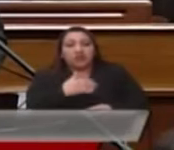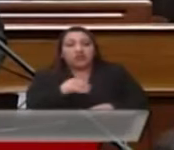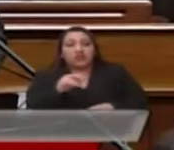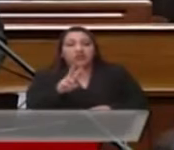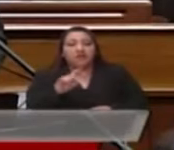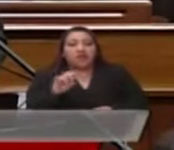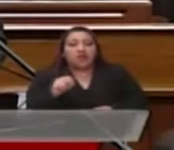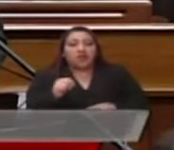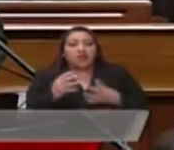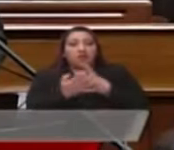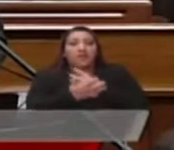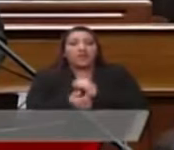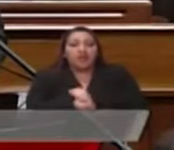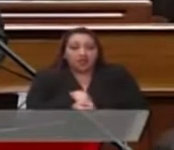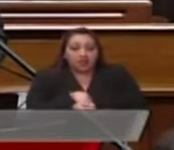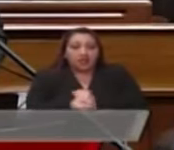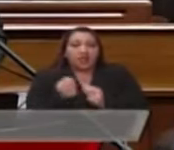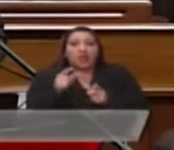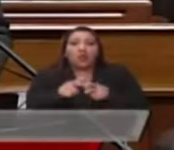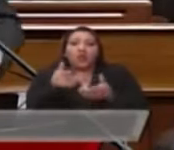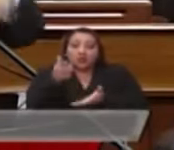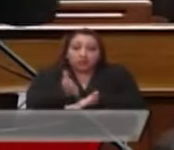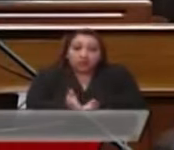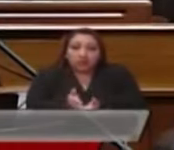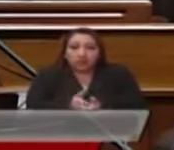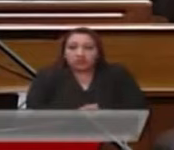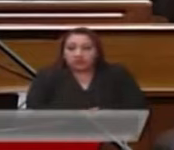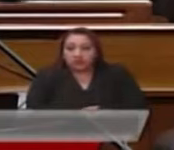BRAEM, en los penales, en los puertos.